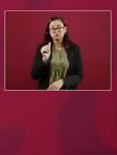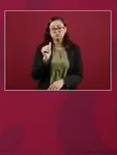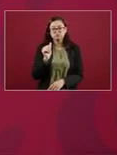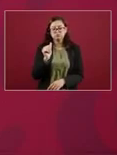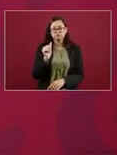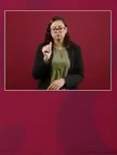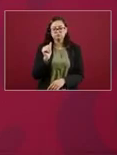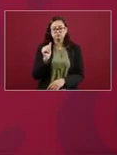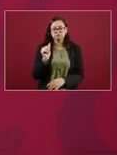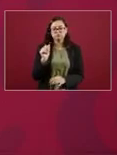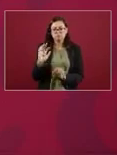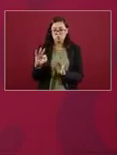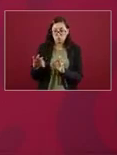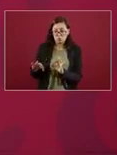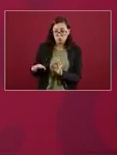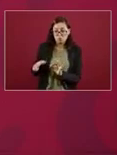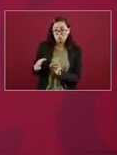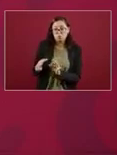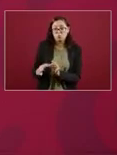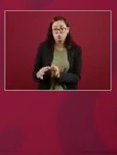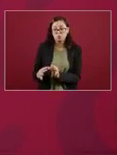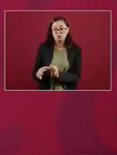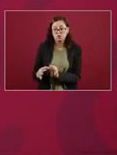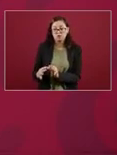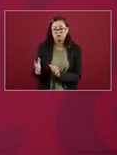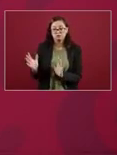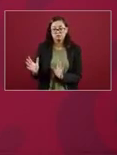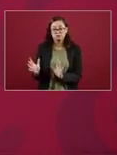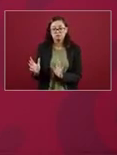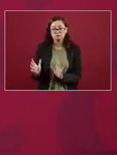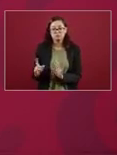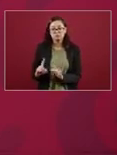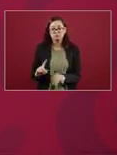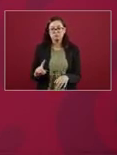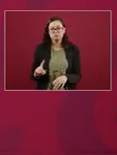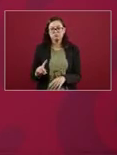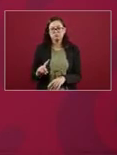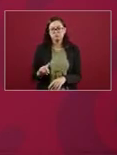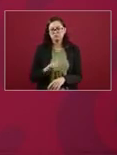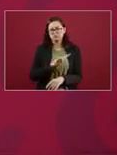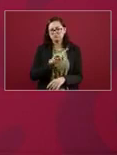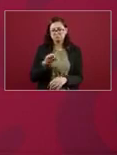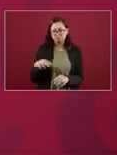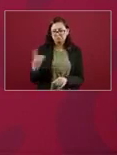para que no se dé ningún motivo a una